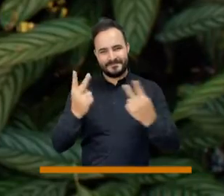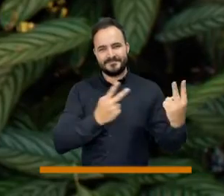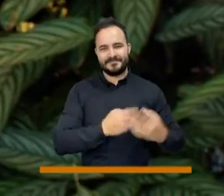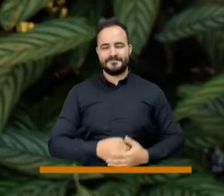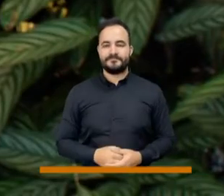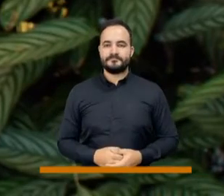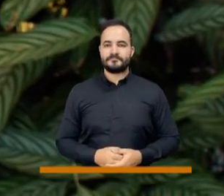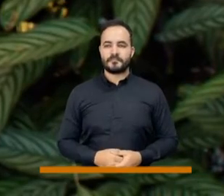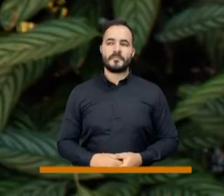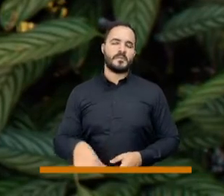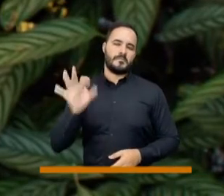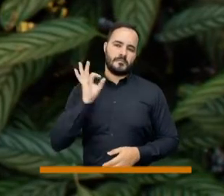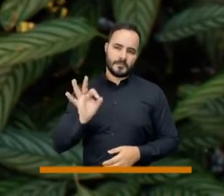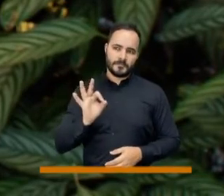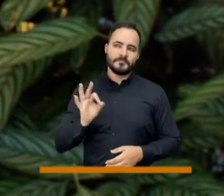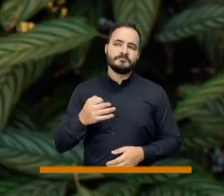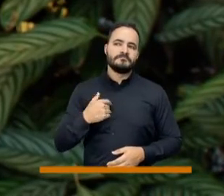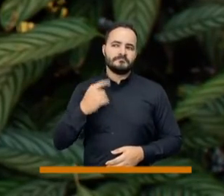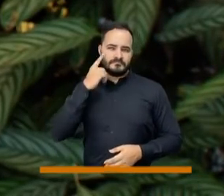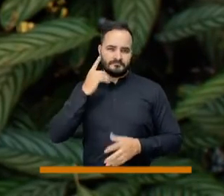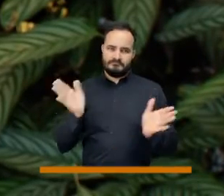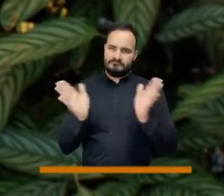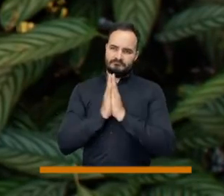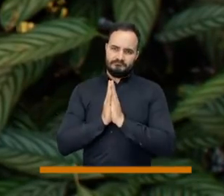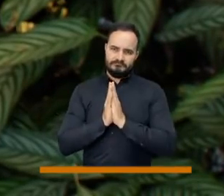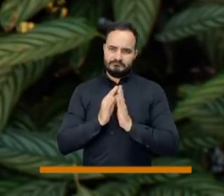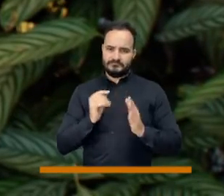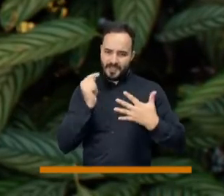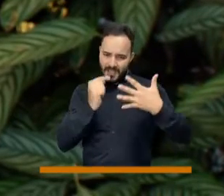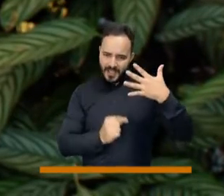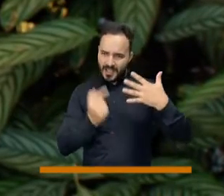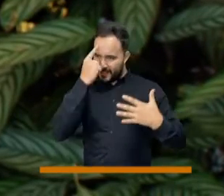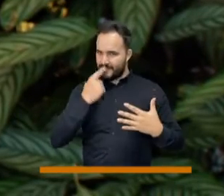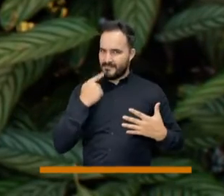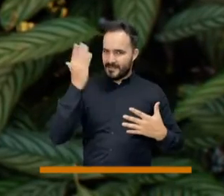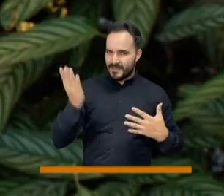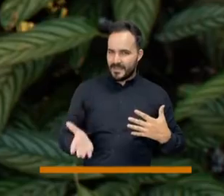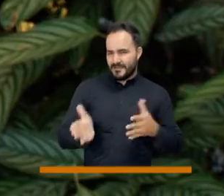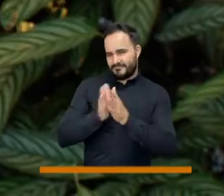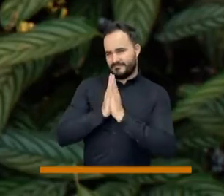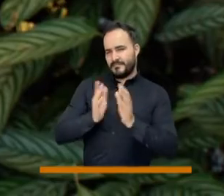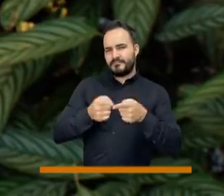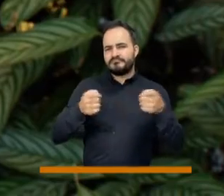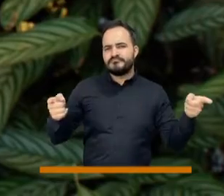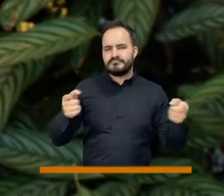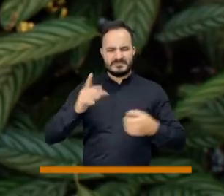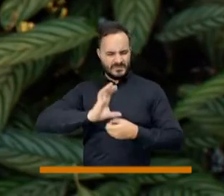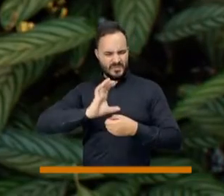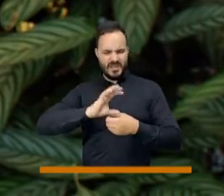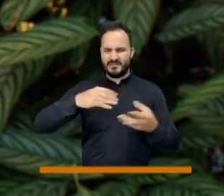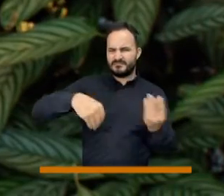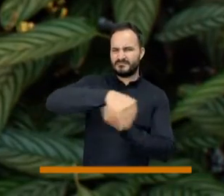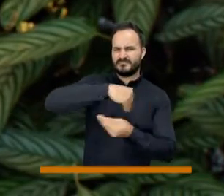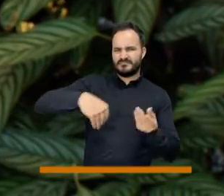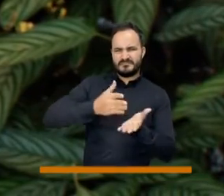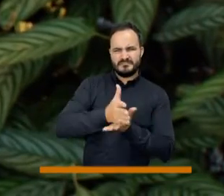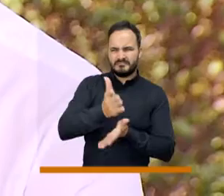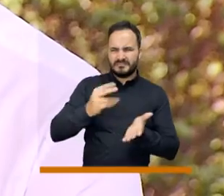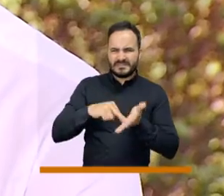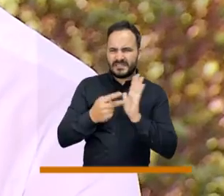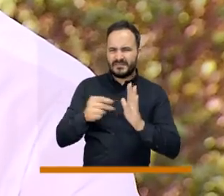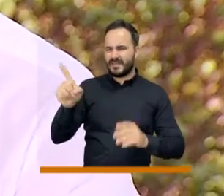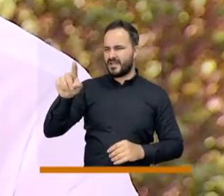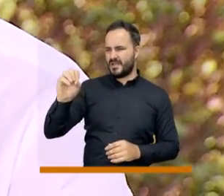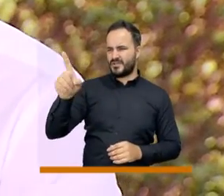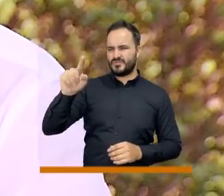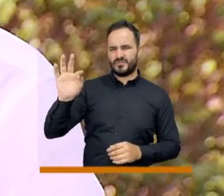favor, abusando un poquito de la síntesis, nos cuente qué es brevemente una ciudad sostenible. Una ciudad sostenible es una